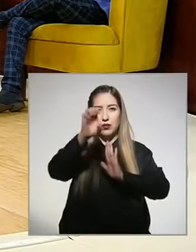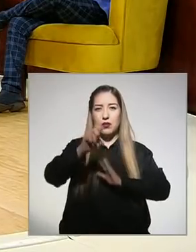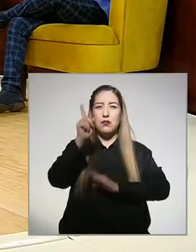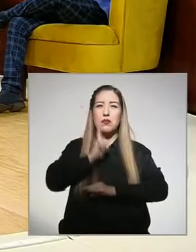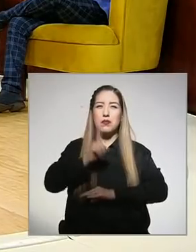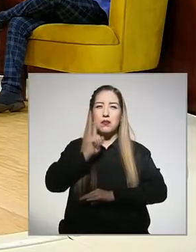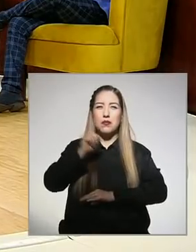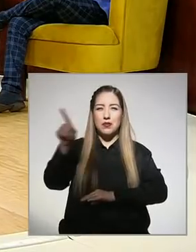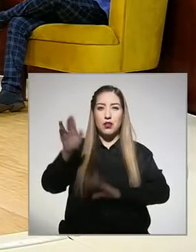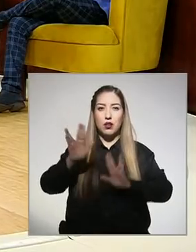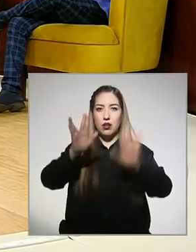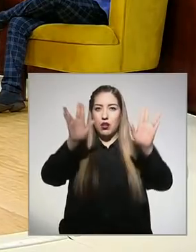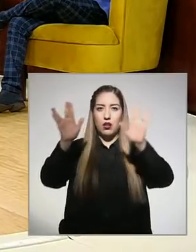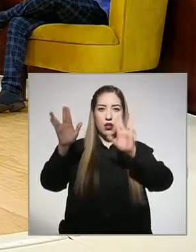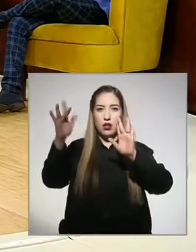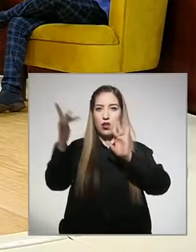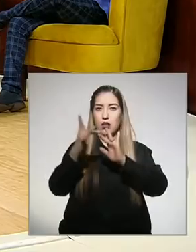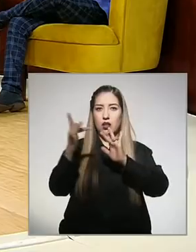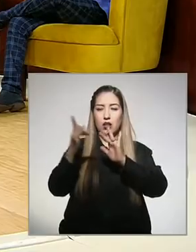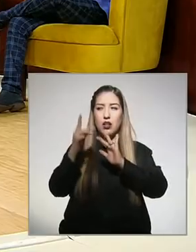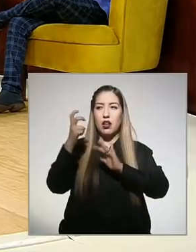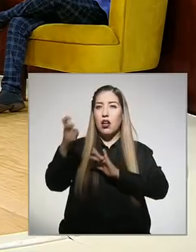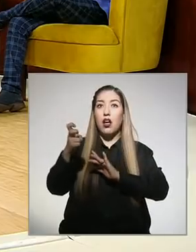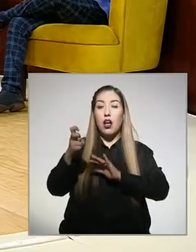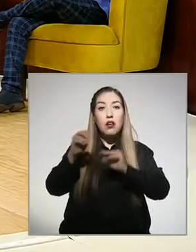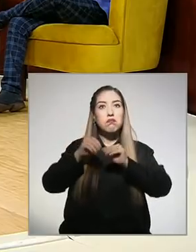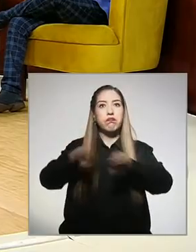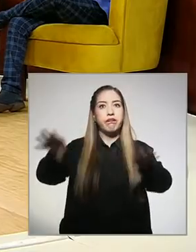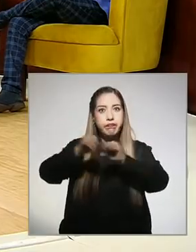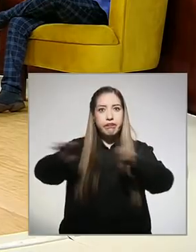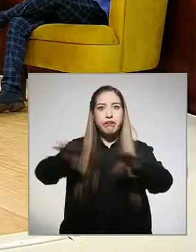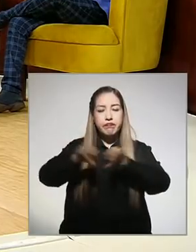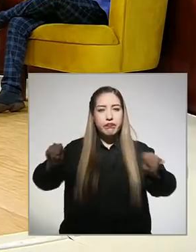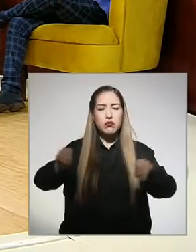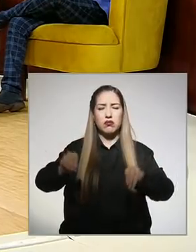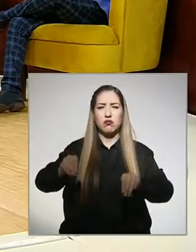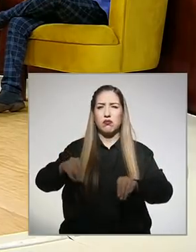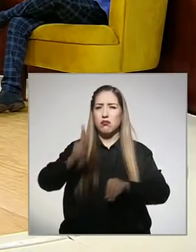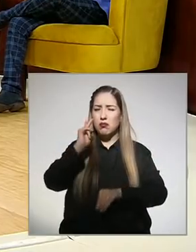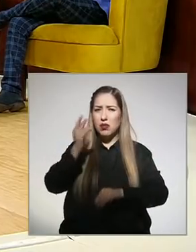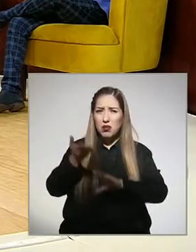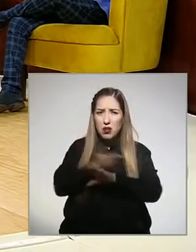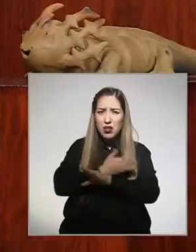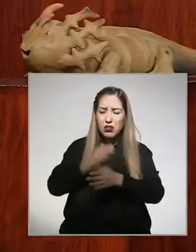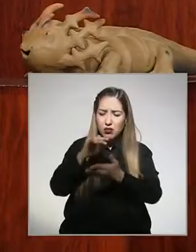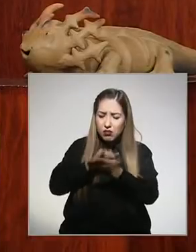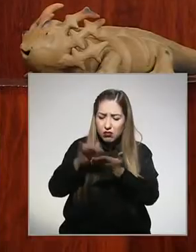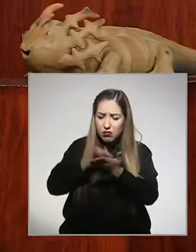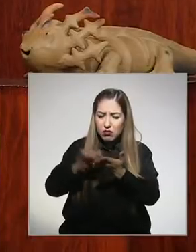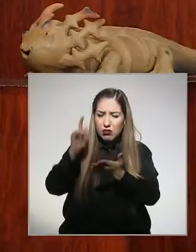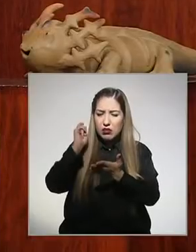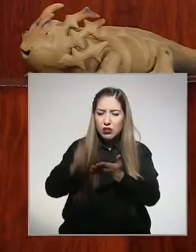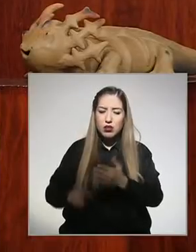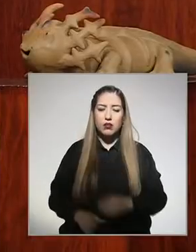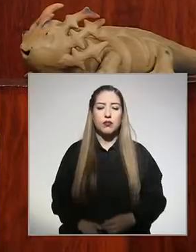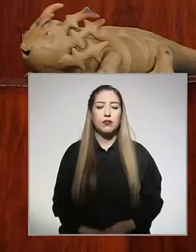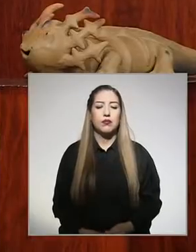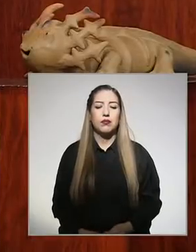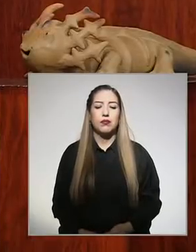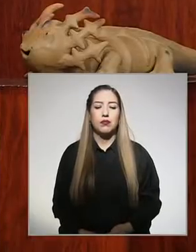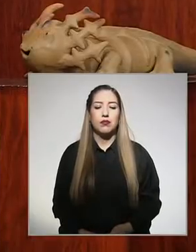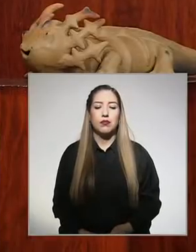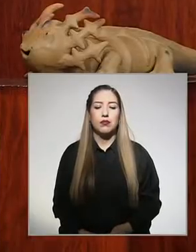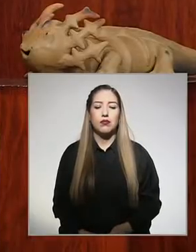todos compartimos. Claro. Ni siquiera leemos la nota, por ejemplo. Ni siquiera leer y analizar nosotros qué estoy compartiendo. Yo confieso que sí la he compartido